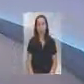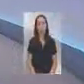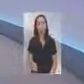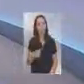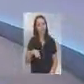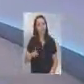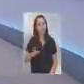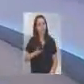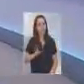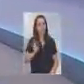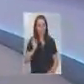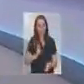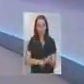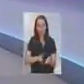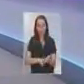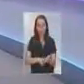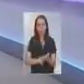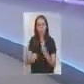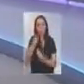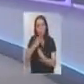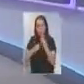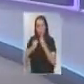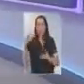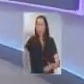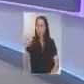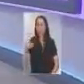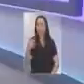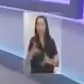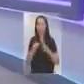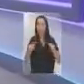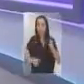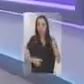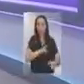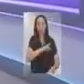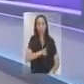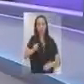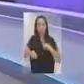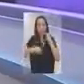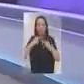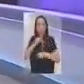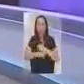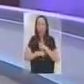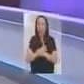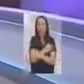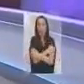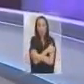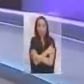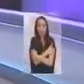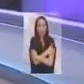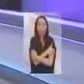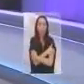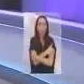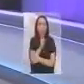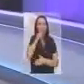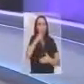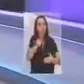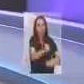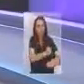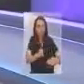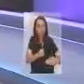Bueno, pero seamos honestos, también la comilona es muy importante, por eso para muchos chilenos la cena de Año Nuevo significa